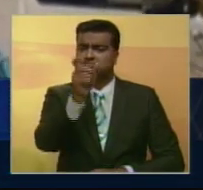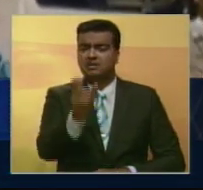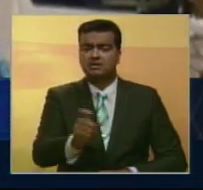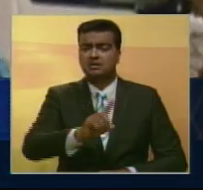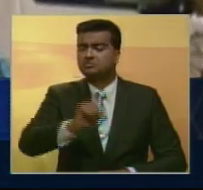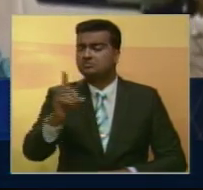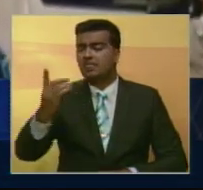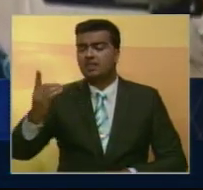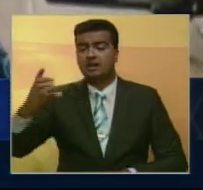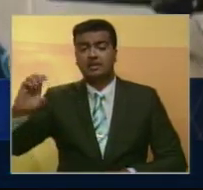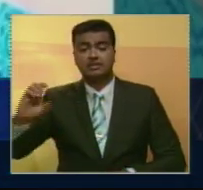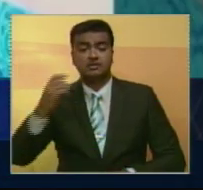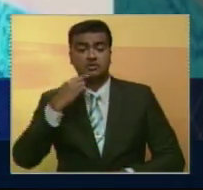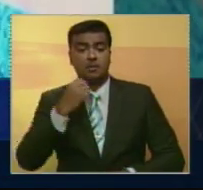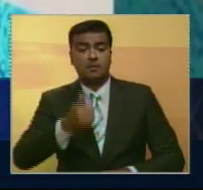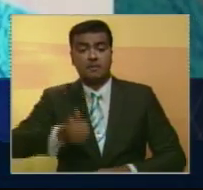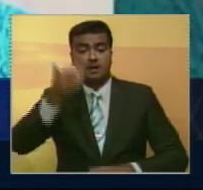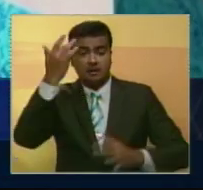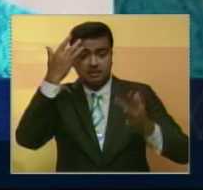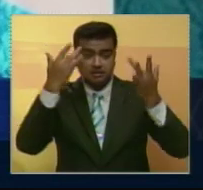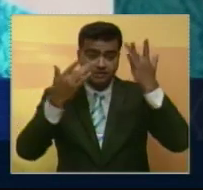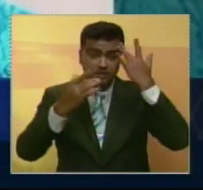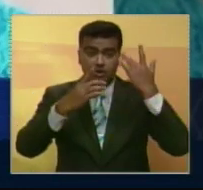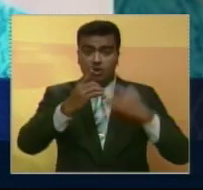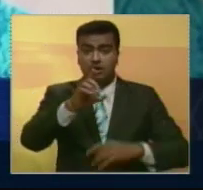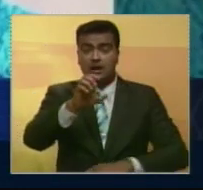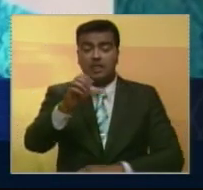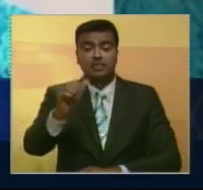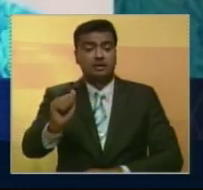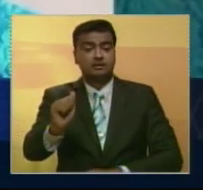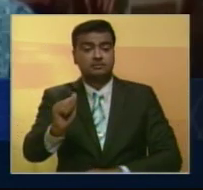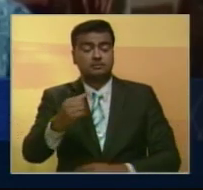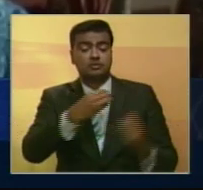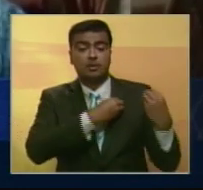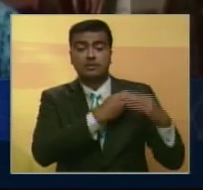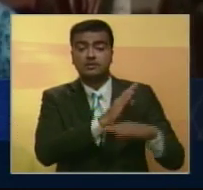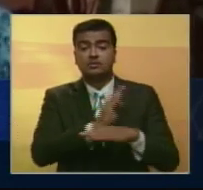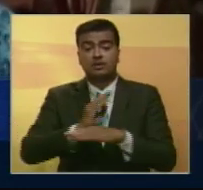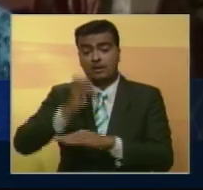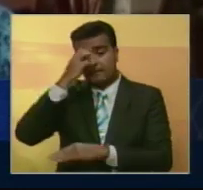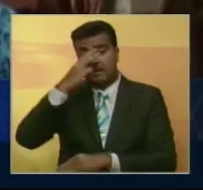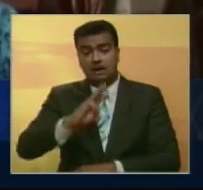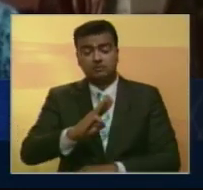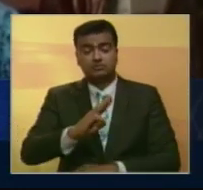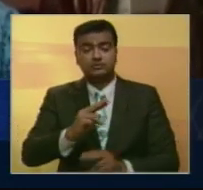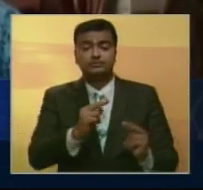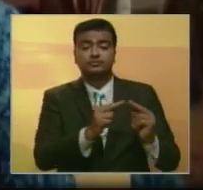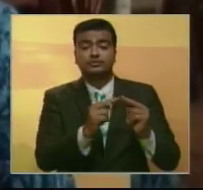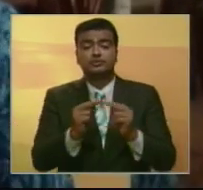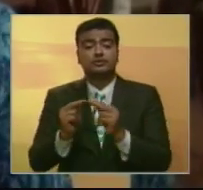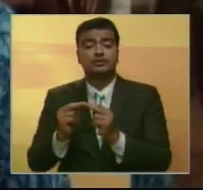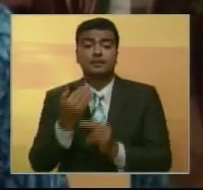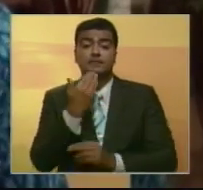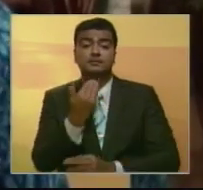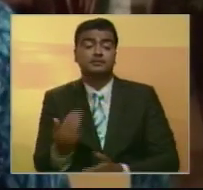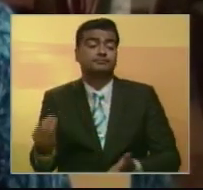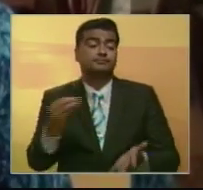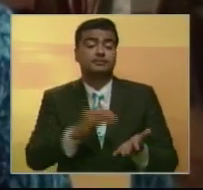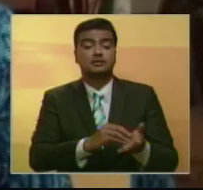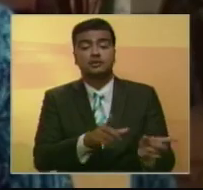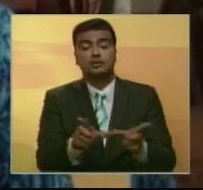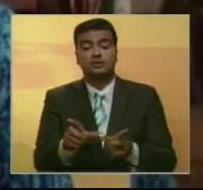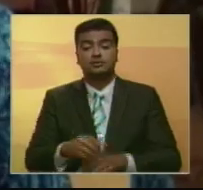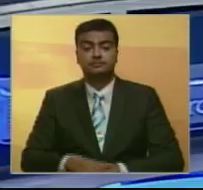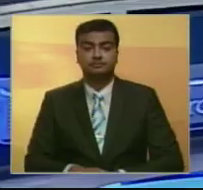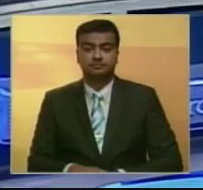del Castillo son más inteligentes que la DEA o los cuerpos de seguridad mexicanos, sino que tenían un contacto que les permitió llegar a Guzmán